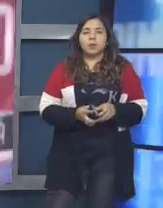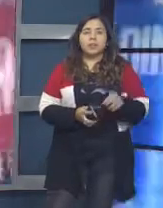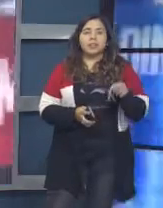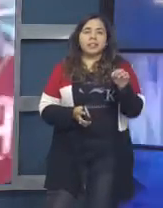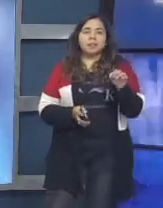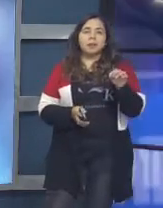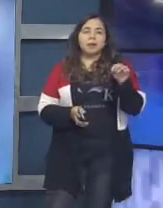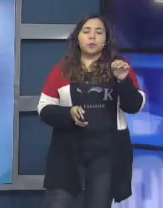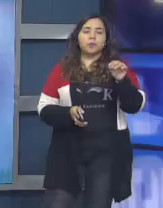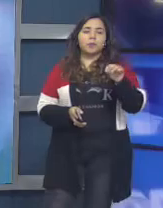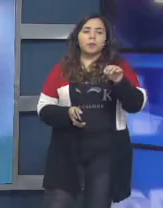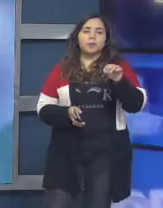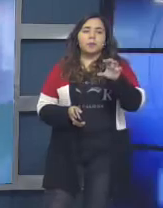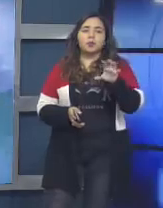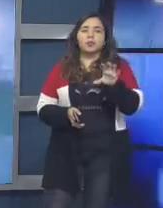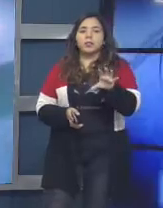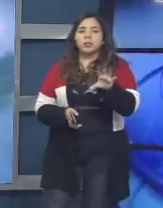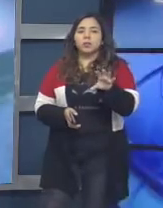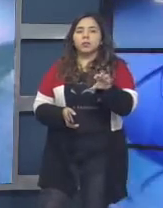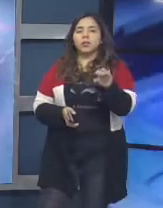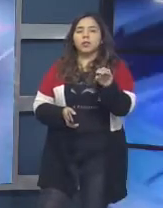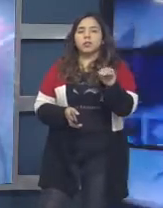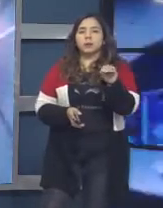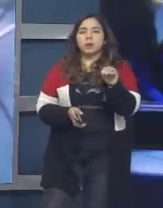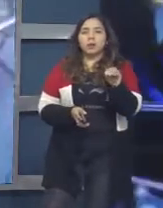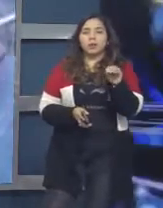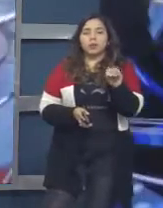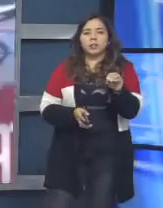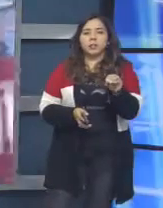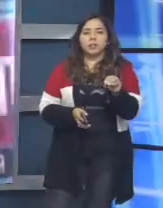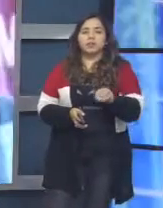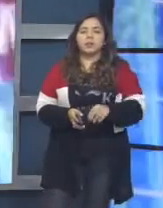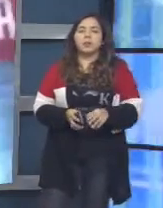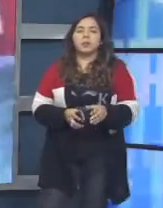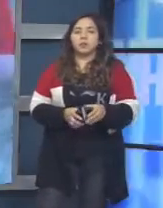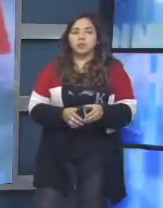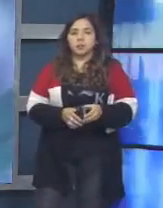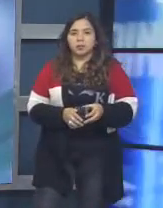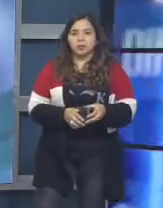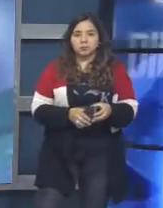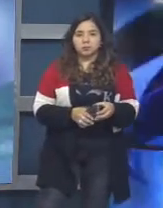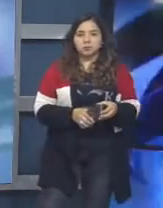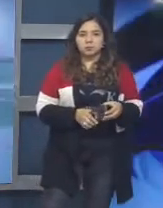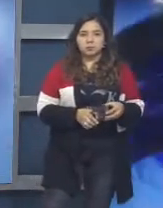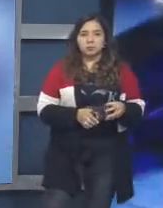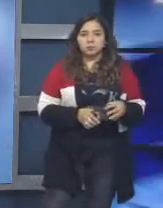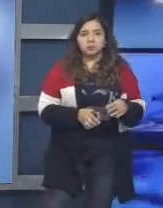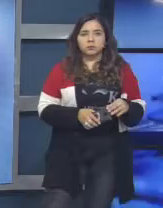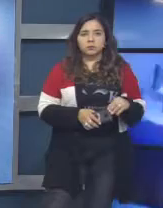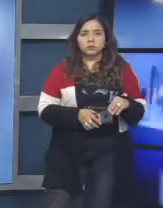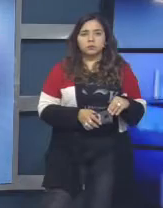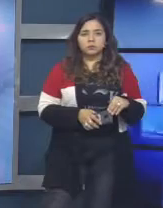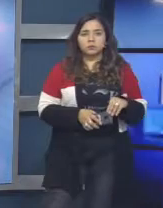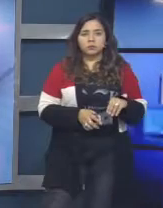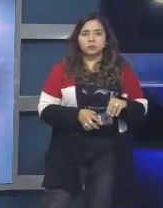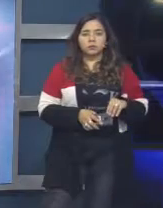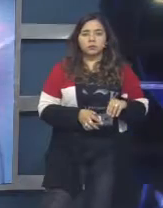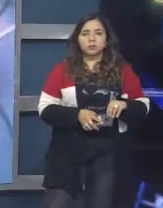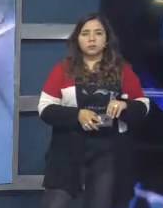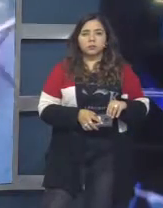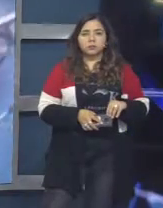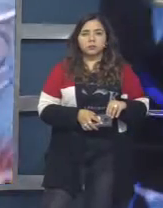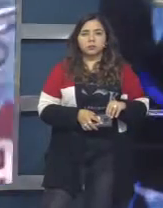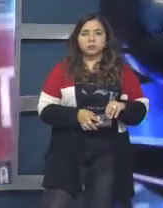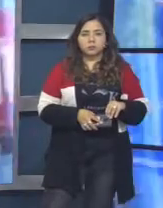¿Y cuál es el tema puntual más importante que usted cree que se va a abordar a través de esta ley de emergencia? Mirá, hay